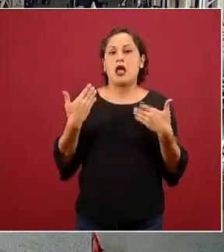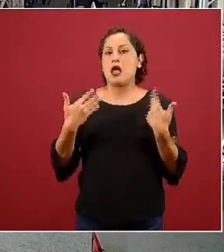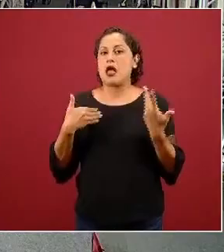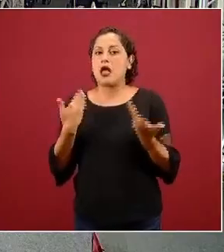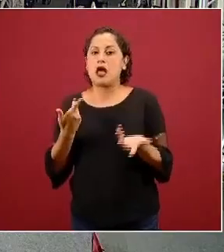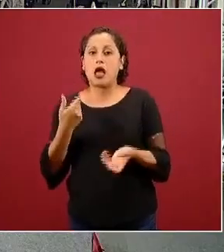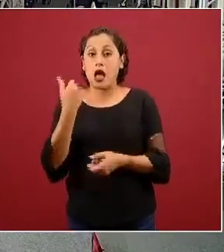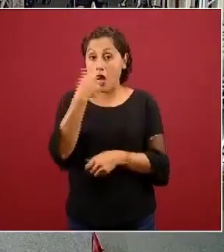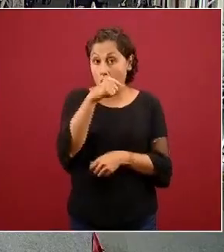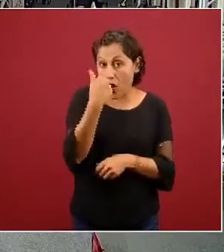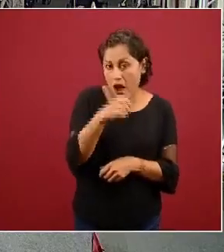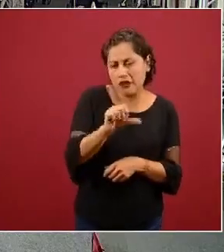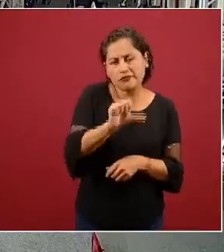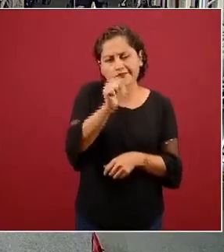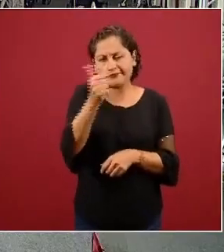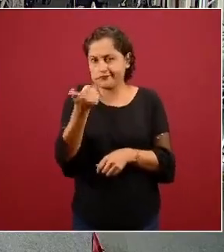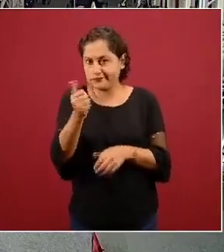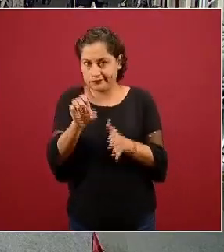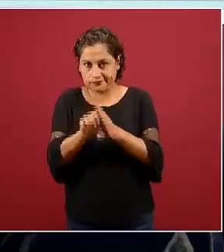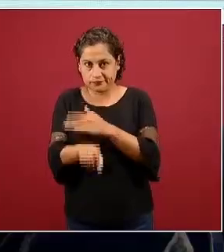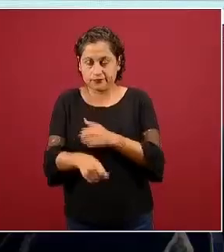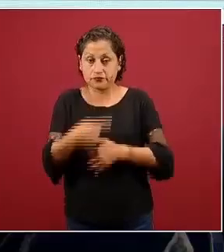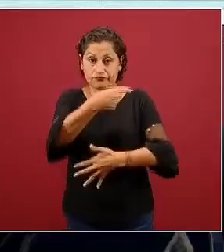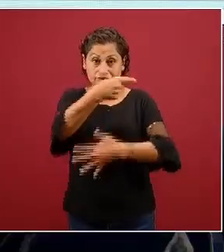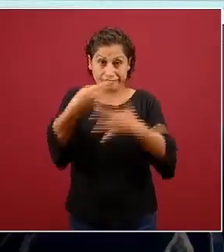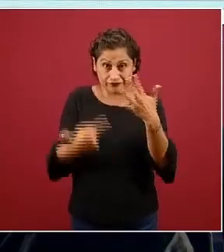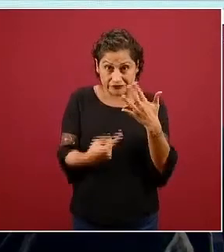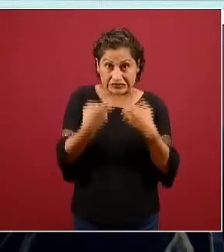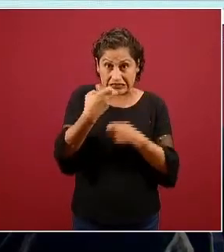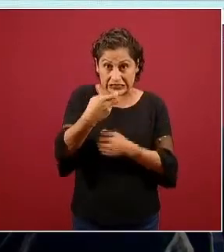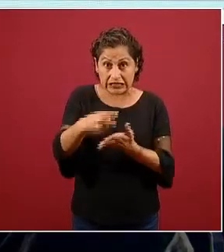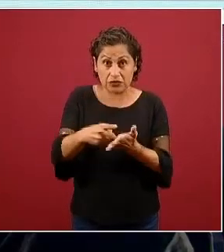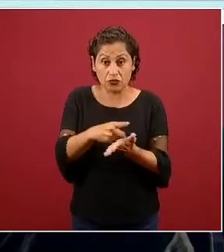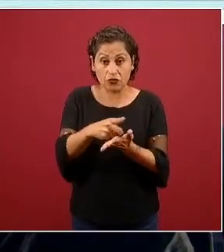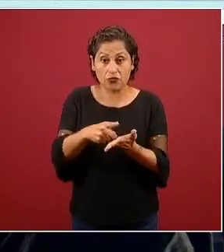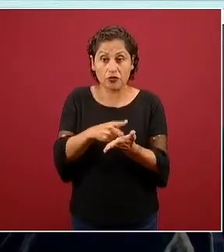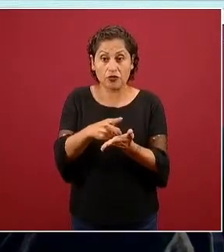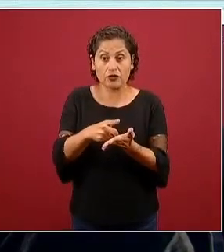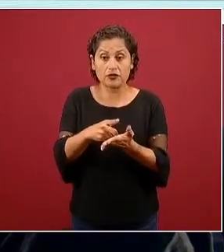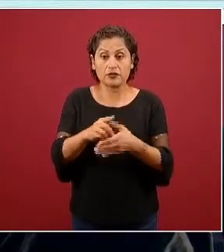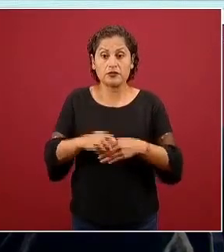cocaína, etcétera. Estos problemas